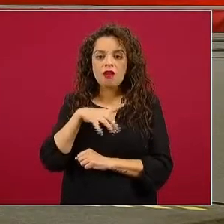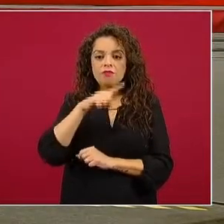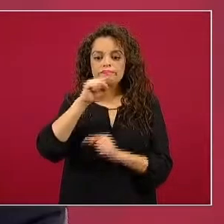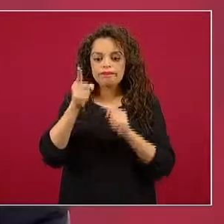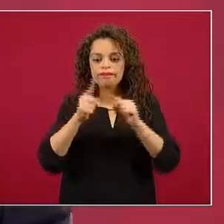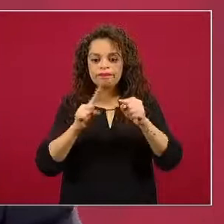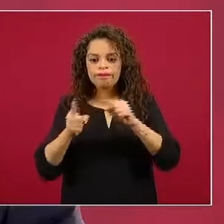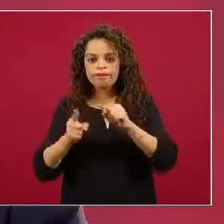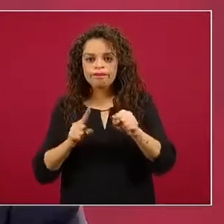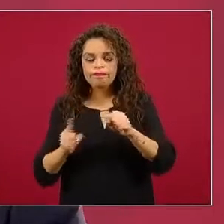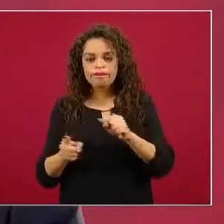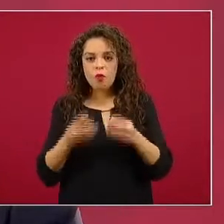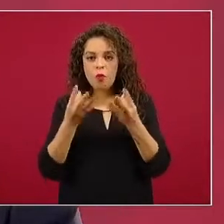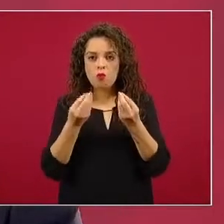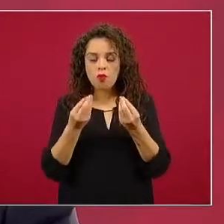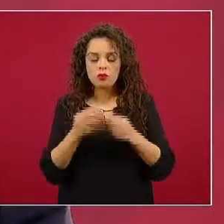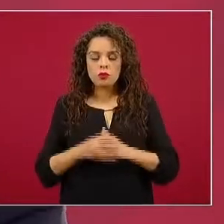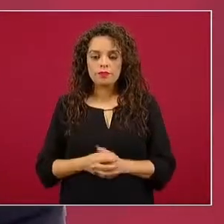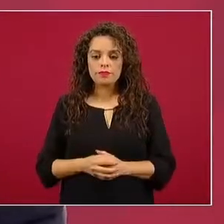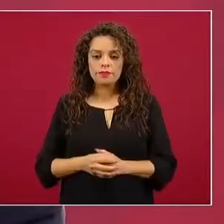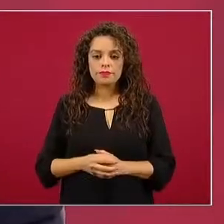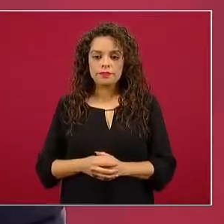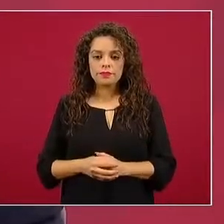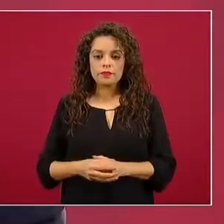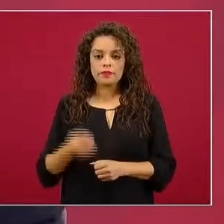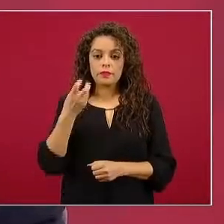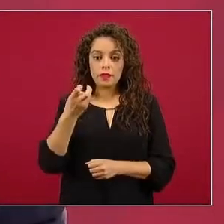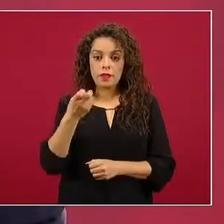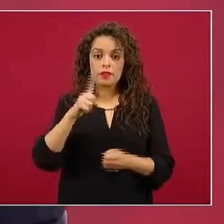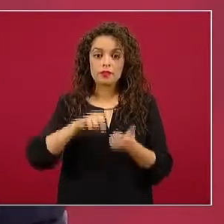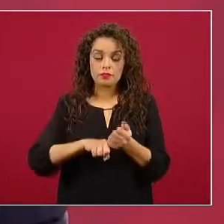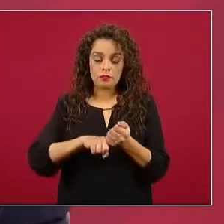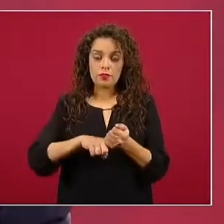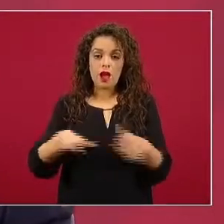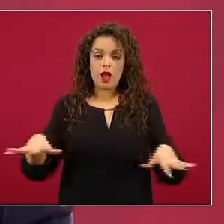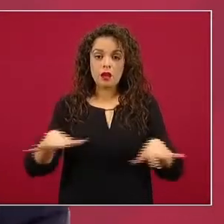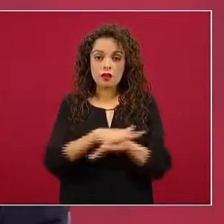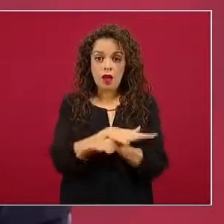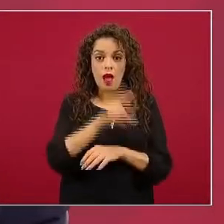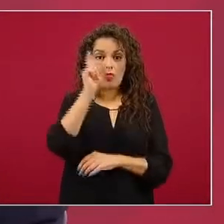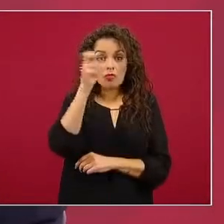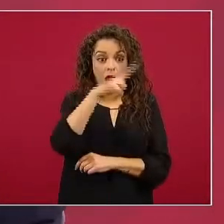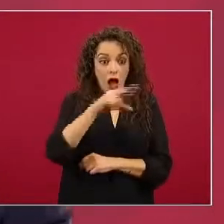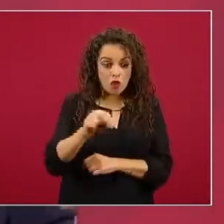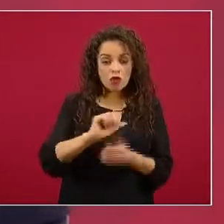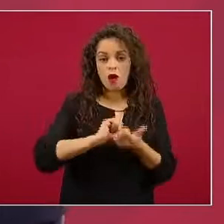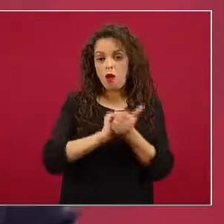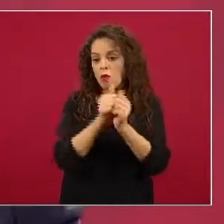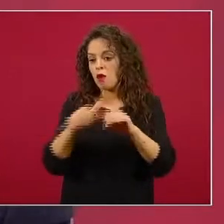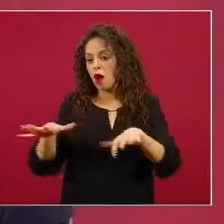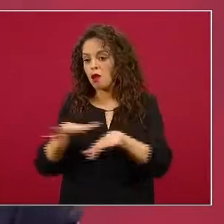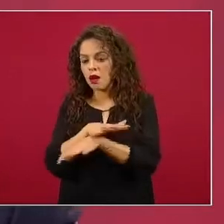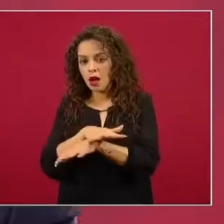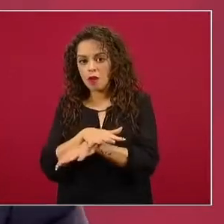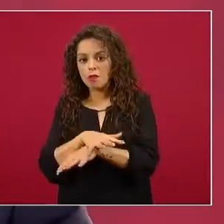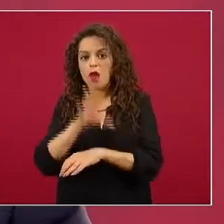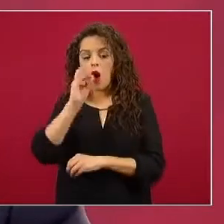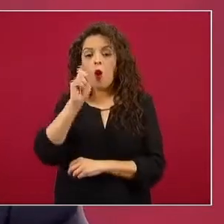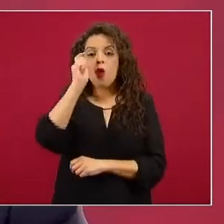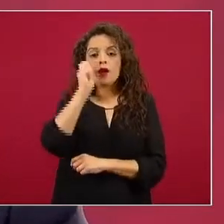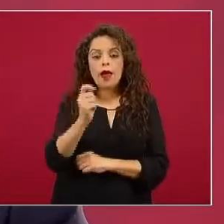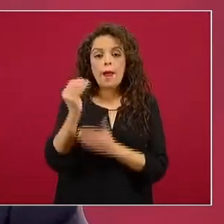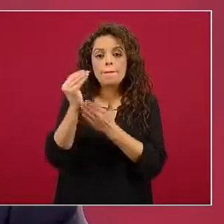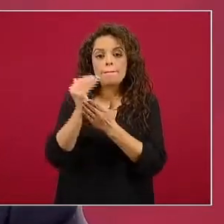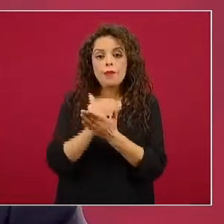tejido fibroso que ya sea reemplaza al tejido dañado o restringe la elasticidad